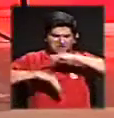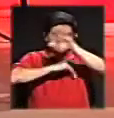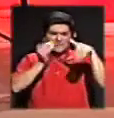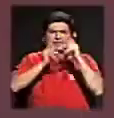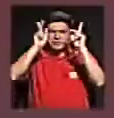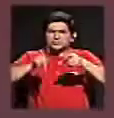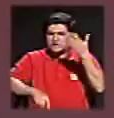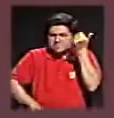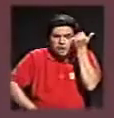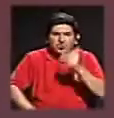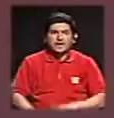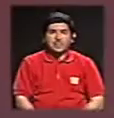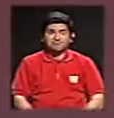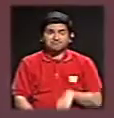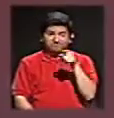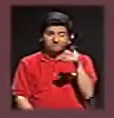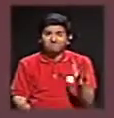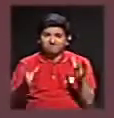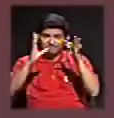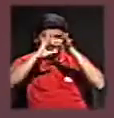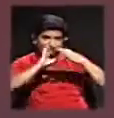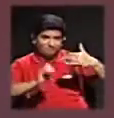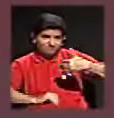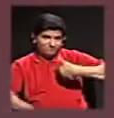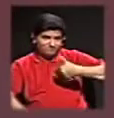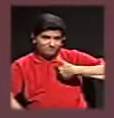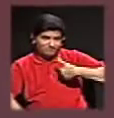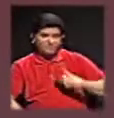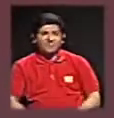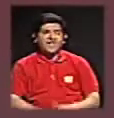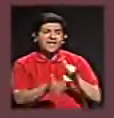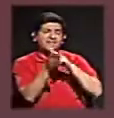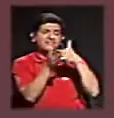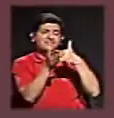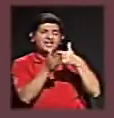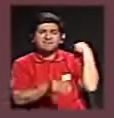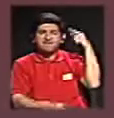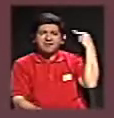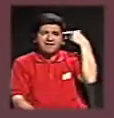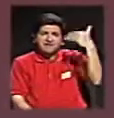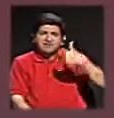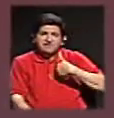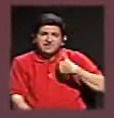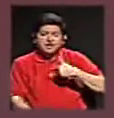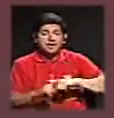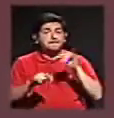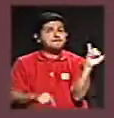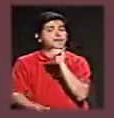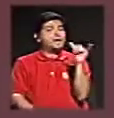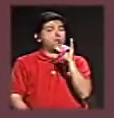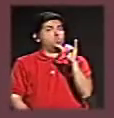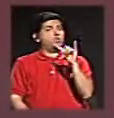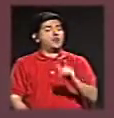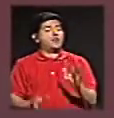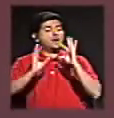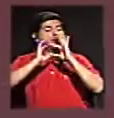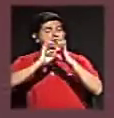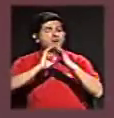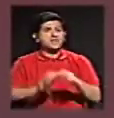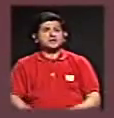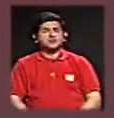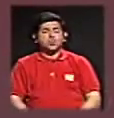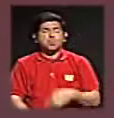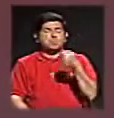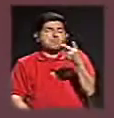todos? Bueno, esto tiene que ver con la debilidad de los estados, pero también tiene que ver con la baja